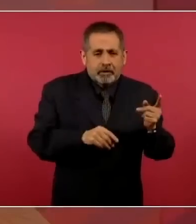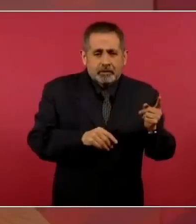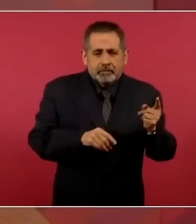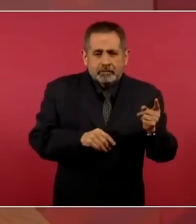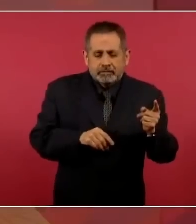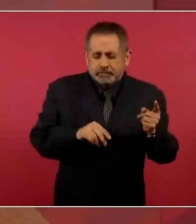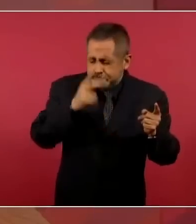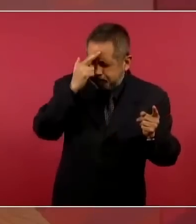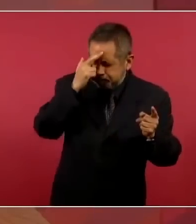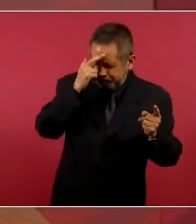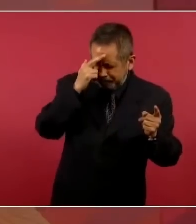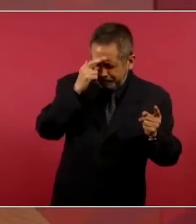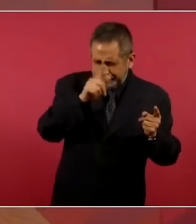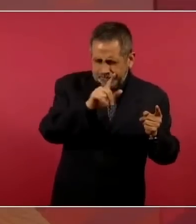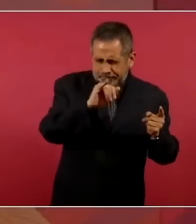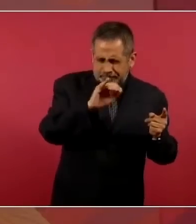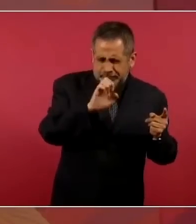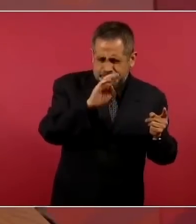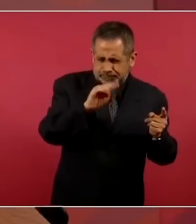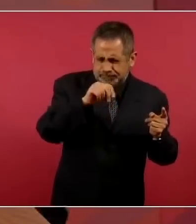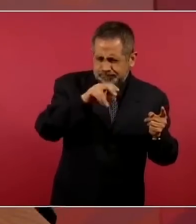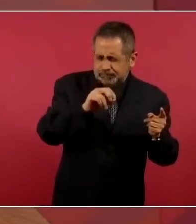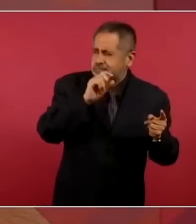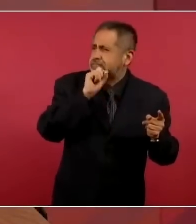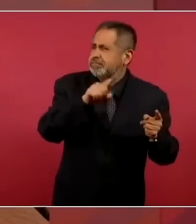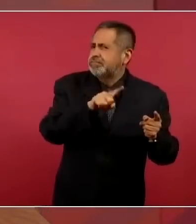yo no sé si Liévano o el que estaba